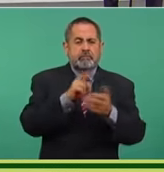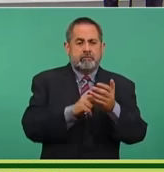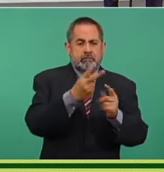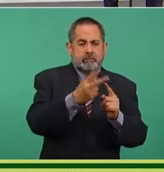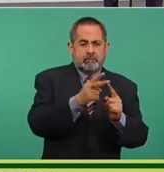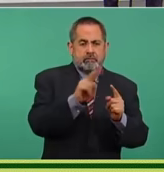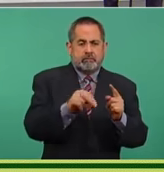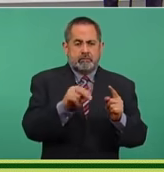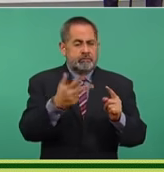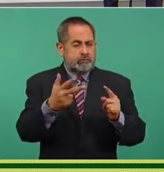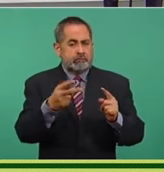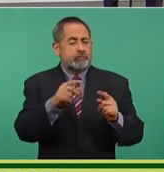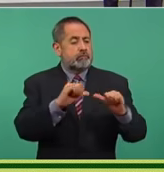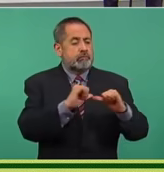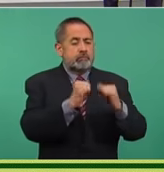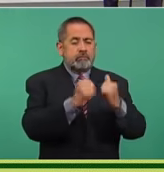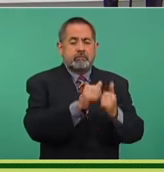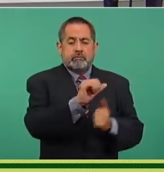asociación civil